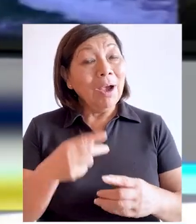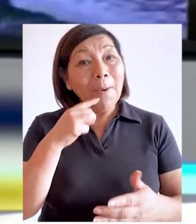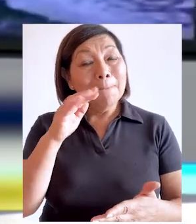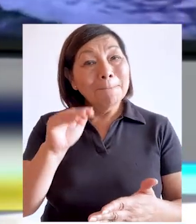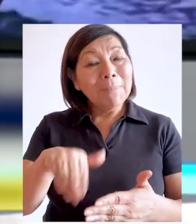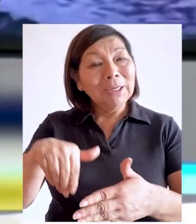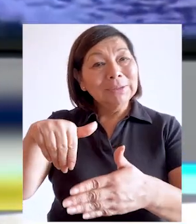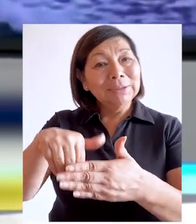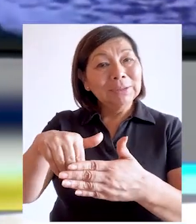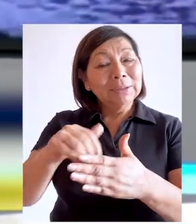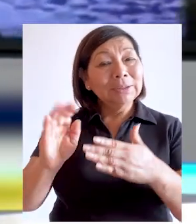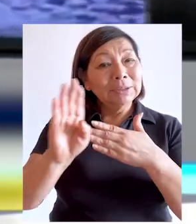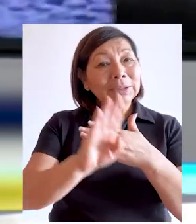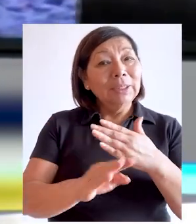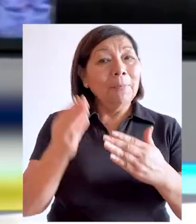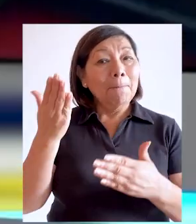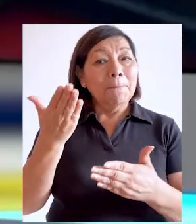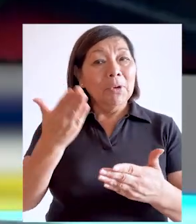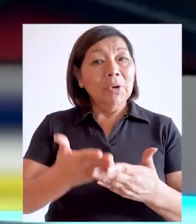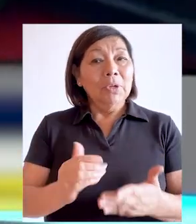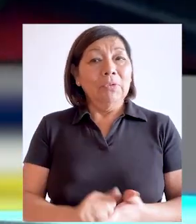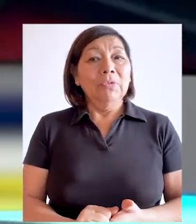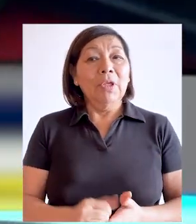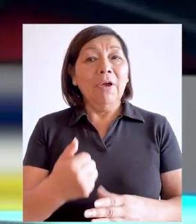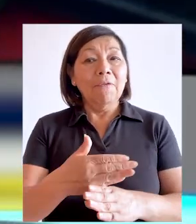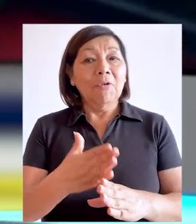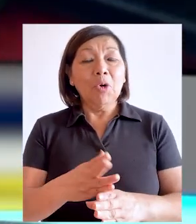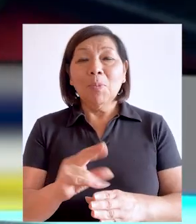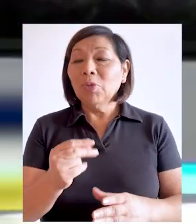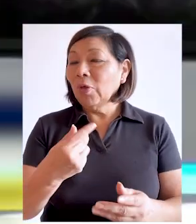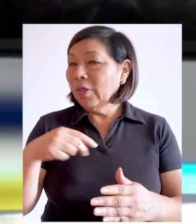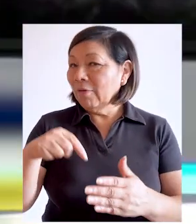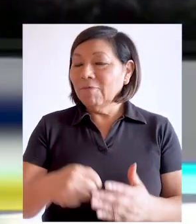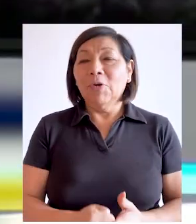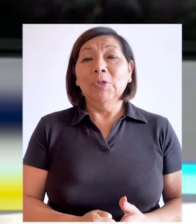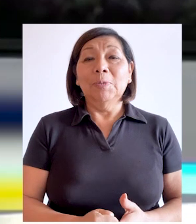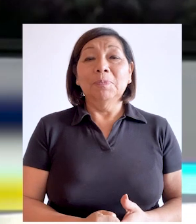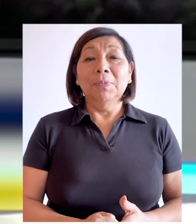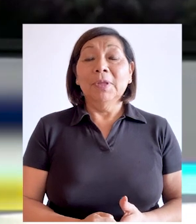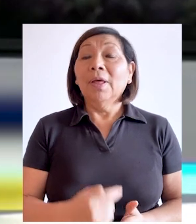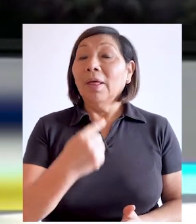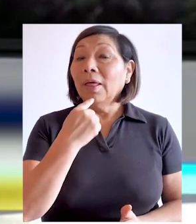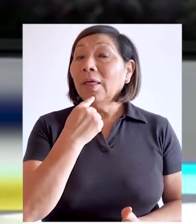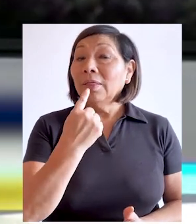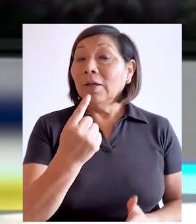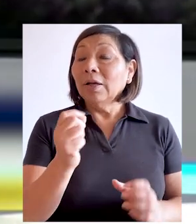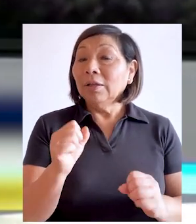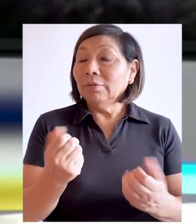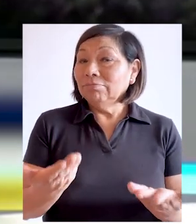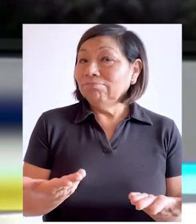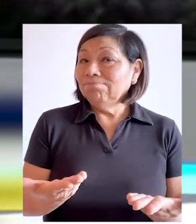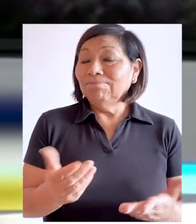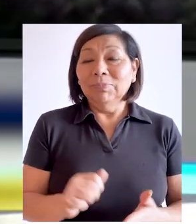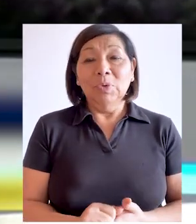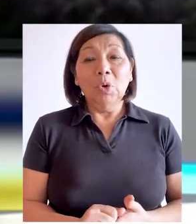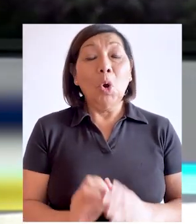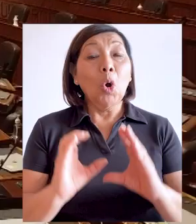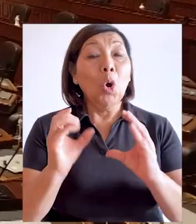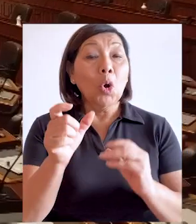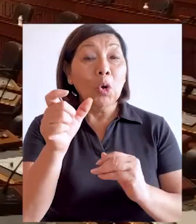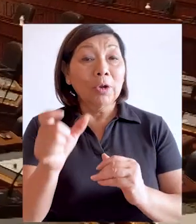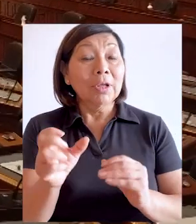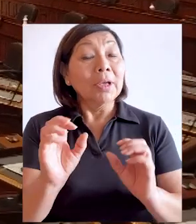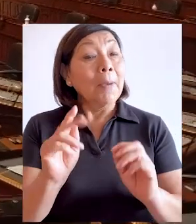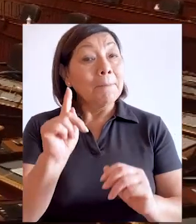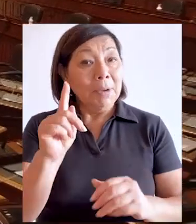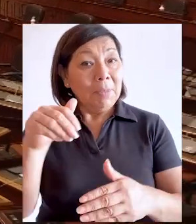un presunto fraude electoral, dijo que se amparó la demanda por un vicio de forma y no de fondo. El magistrado manifestó que aquí se produjo una situación de